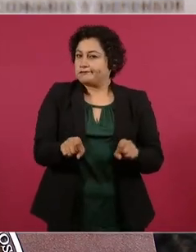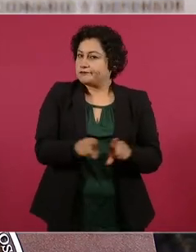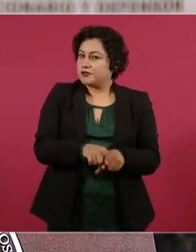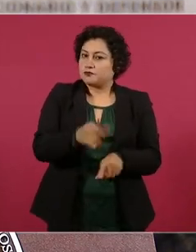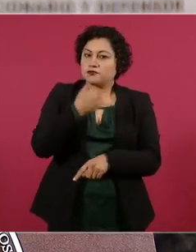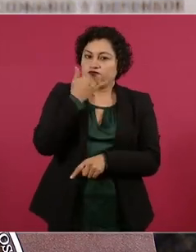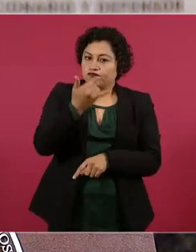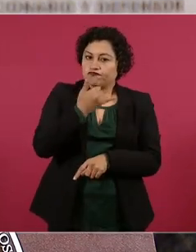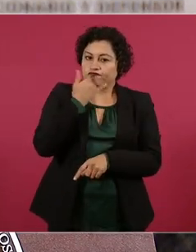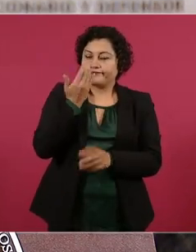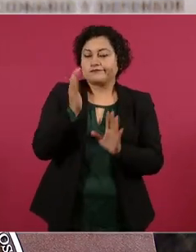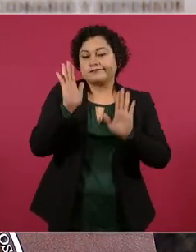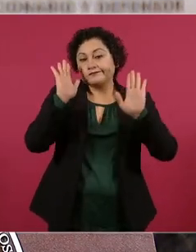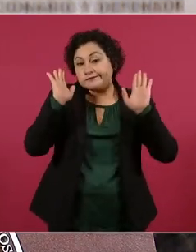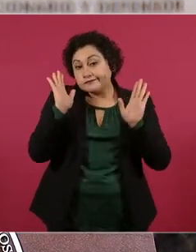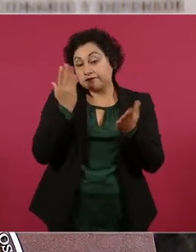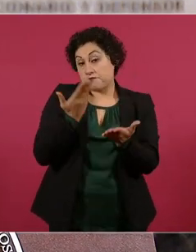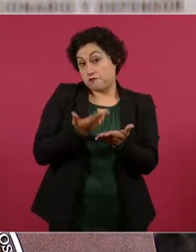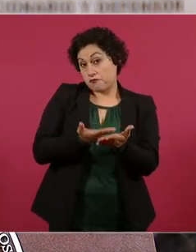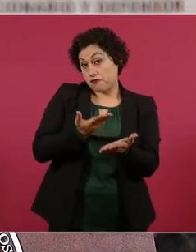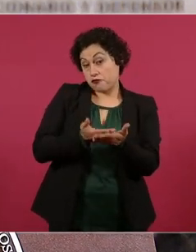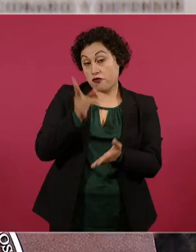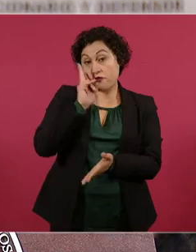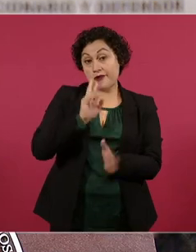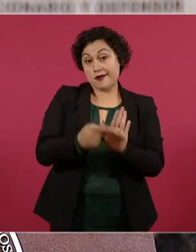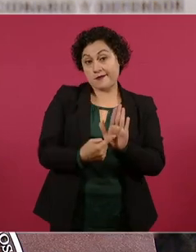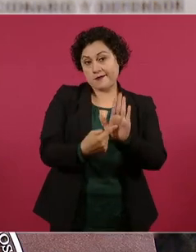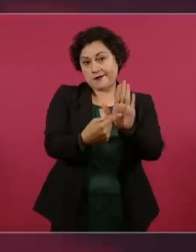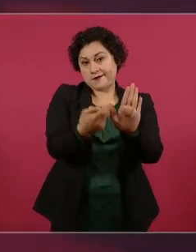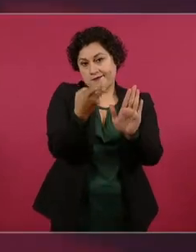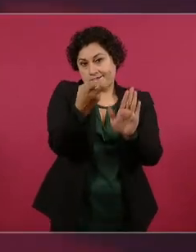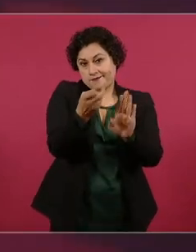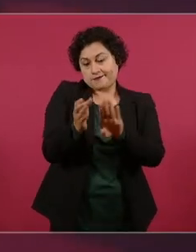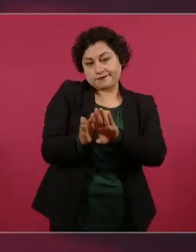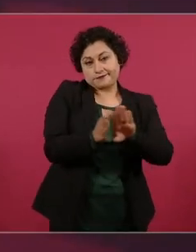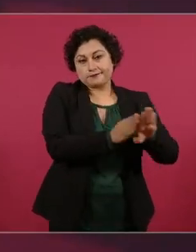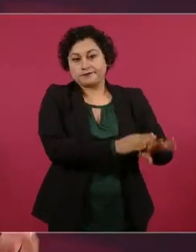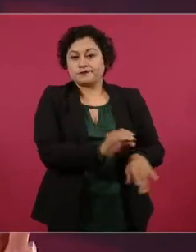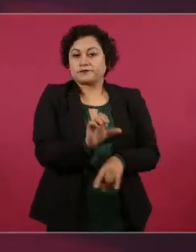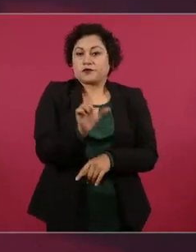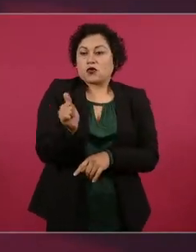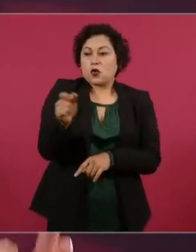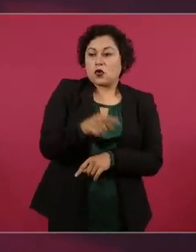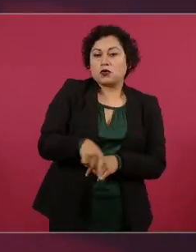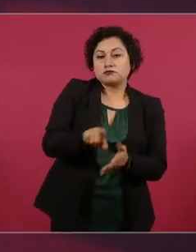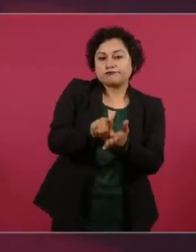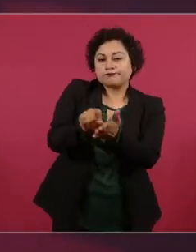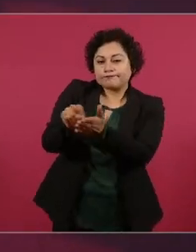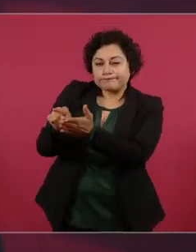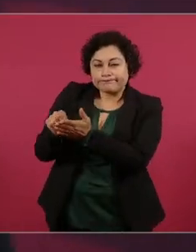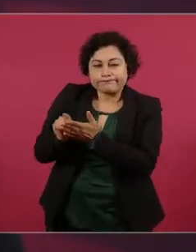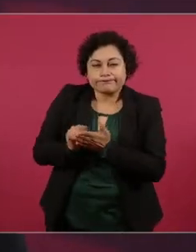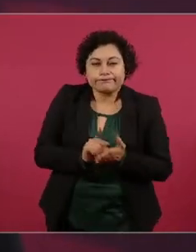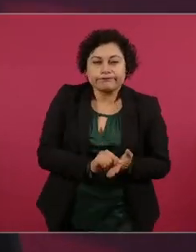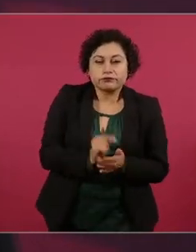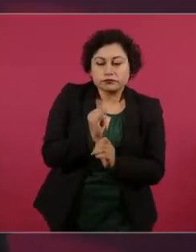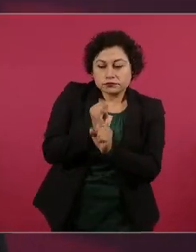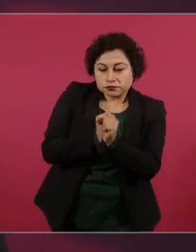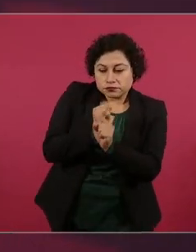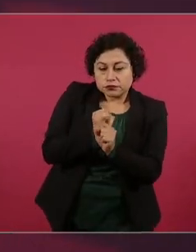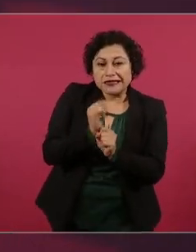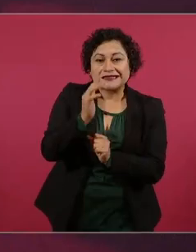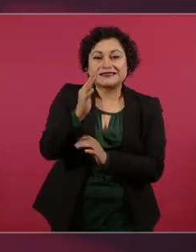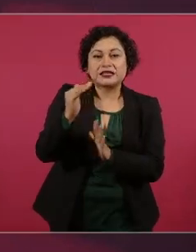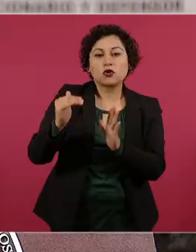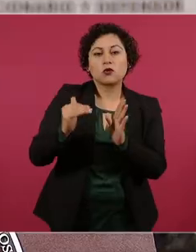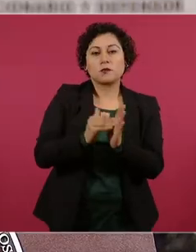hallazgo de los de más de 70,000 tweets publicados por 5,500 cuentas con el mismo error,